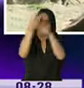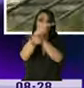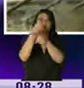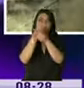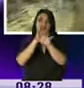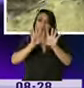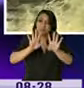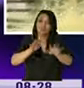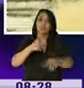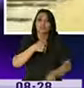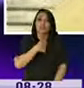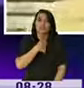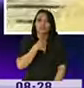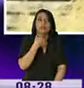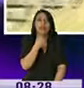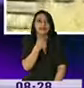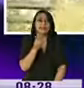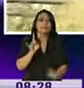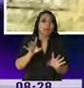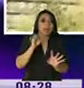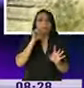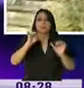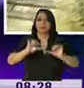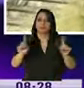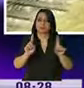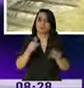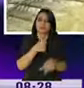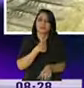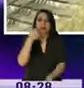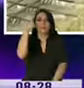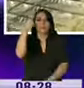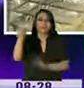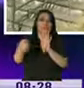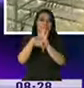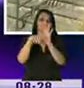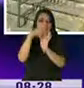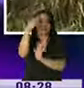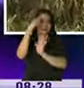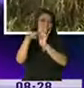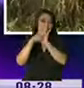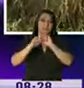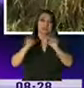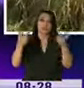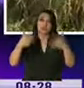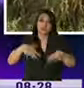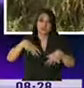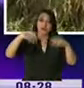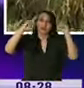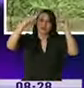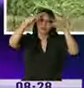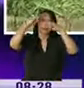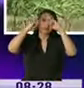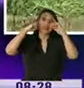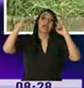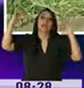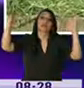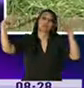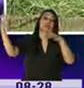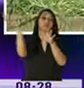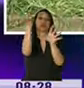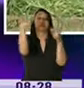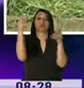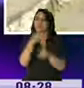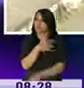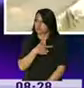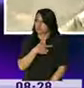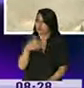no soy ave de mal agüero, hoy día no es que estoy pensando todo en malo. Ya viene el verano y el verano está con unos vientos. ¿Tú sentiste los vientos